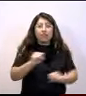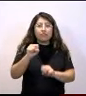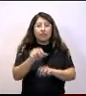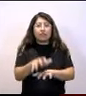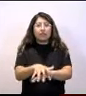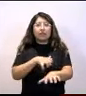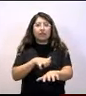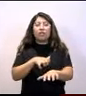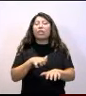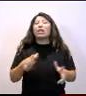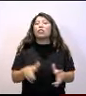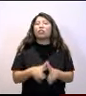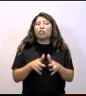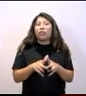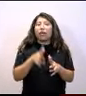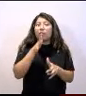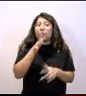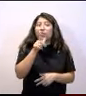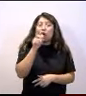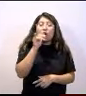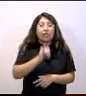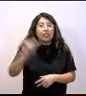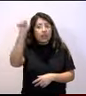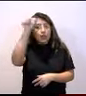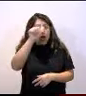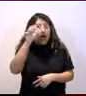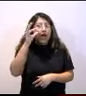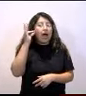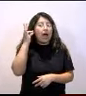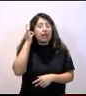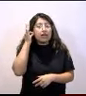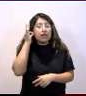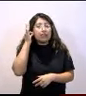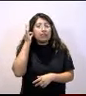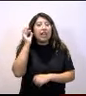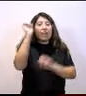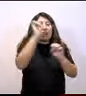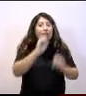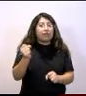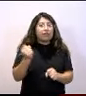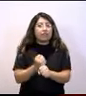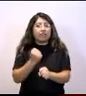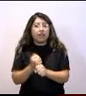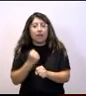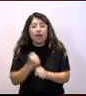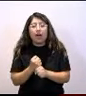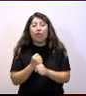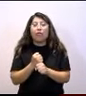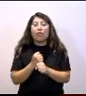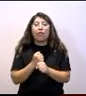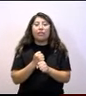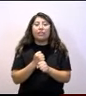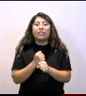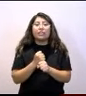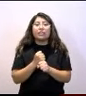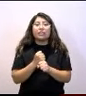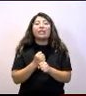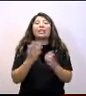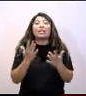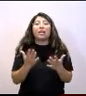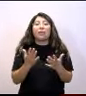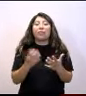mayoría social de los riojanos, de las riojanas, de defensa de los trabajadores de nuestra comunidad autónoma, que mantener